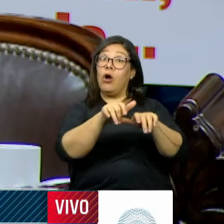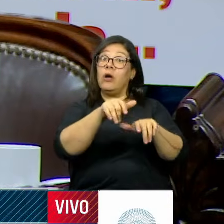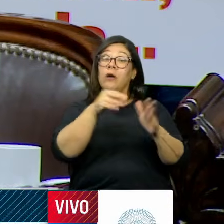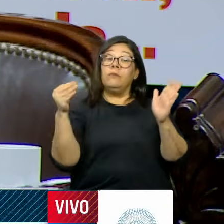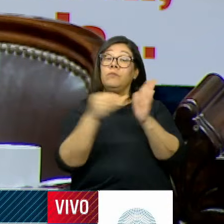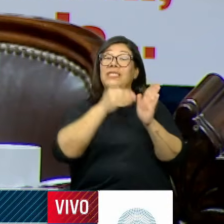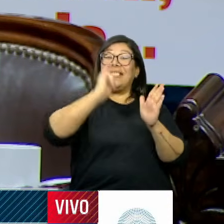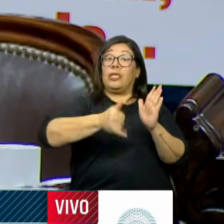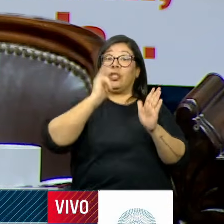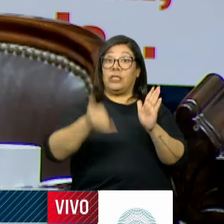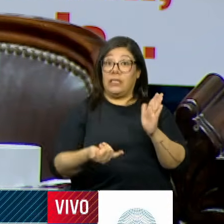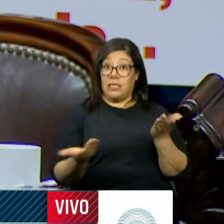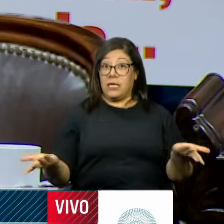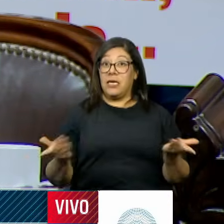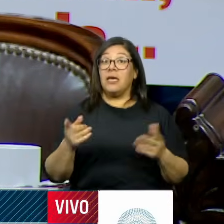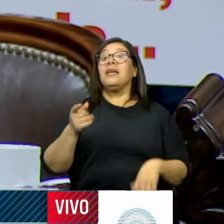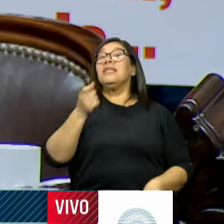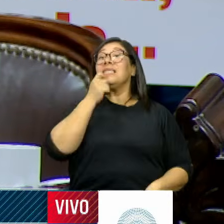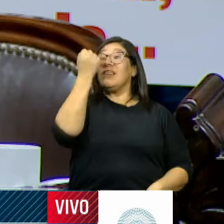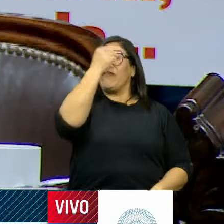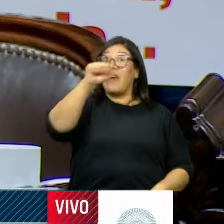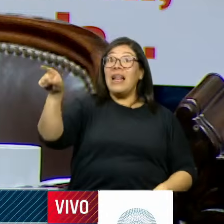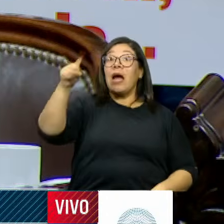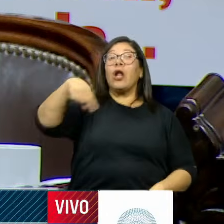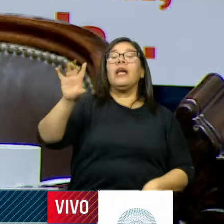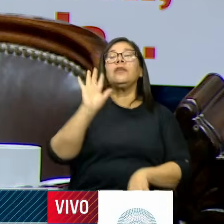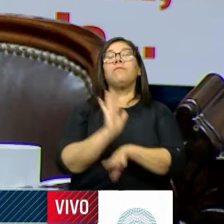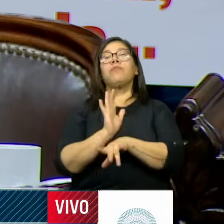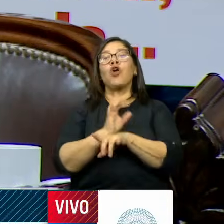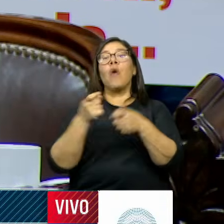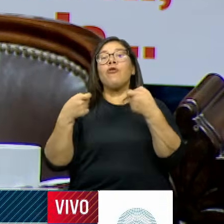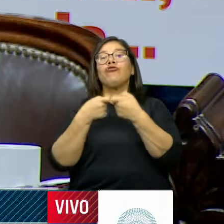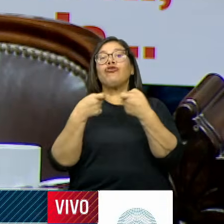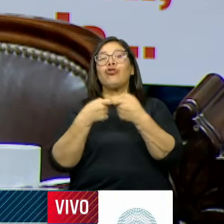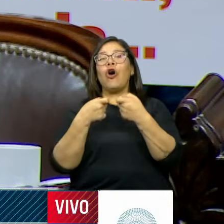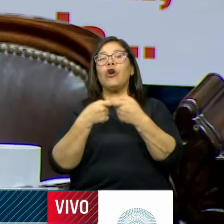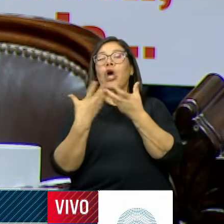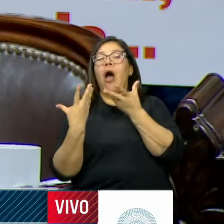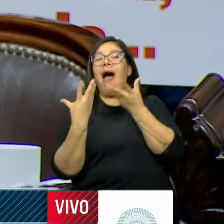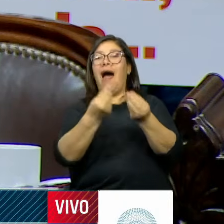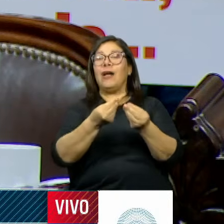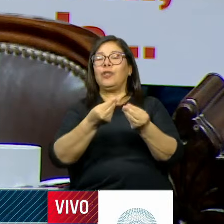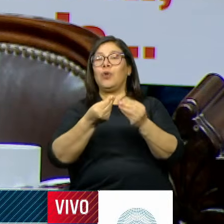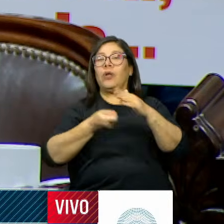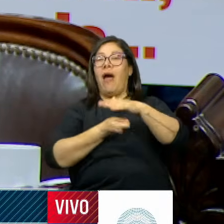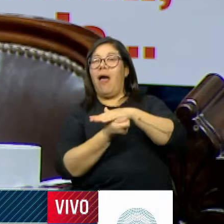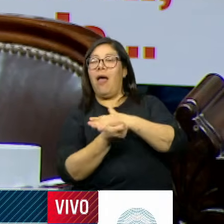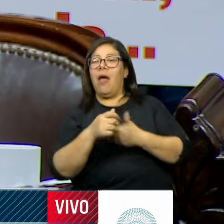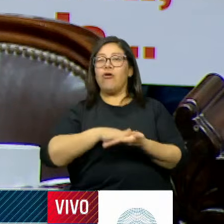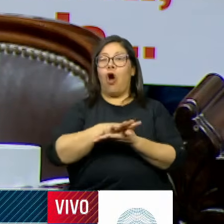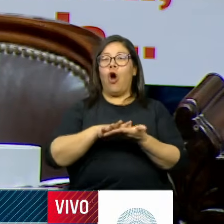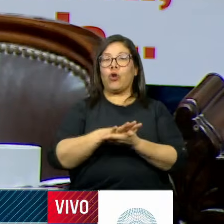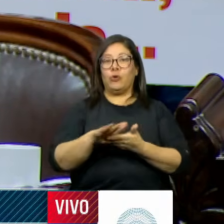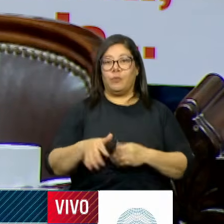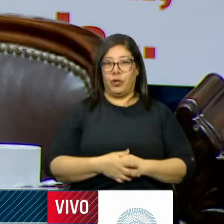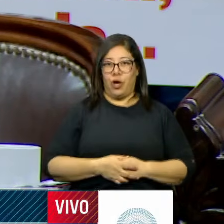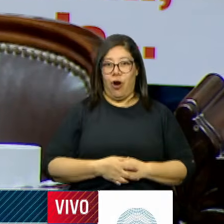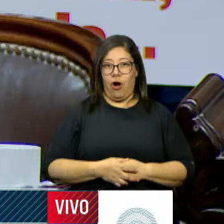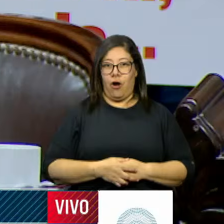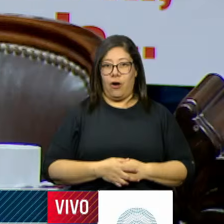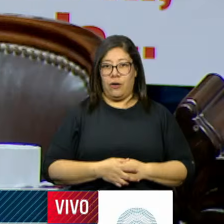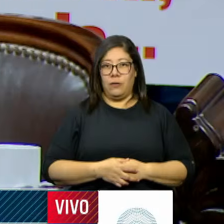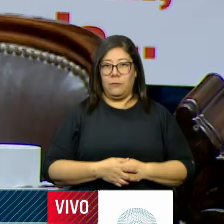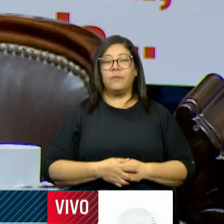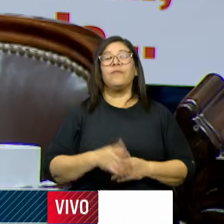quienes avalan y son cómplices de la corrupción. Son cómplices de la corrupción. Y no había nada que discutir